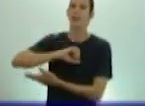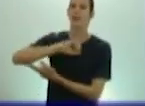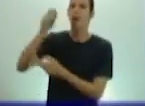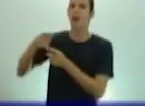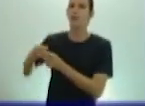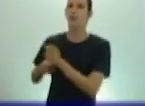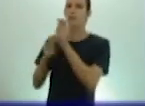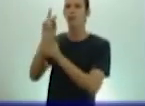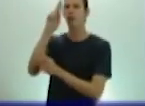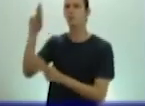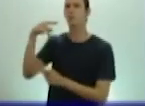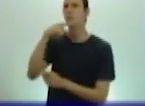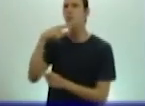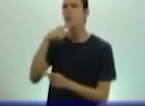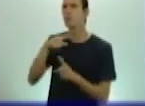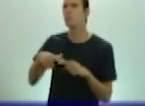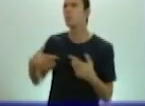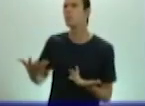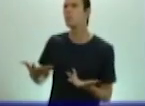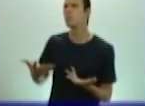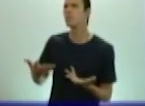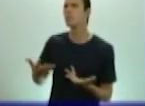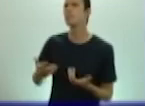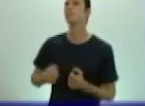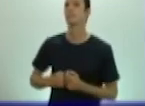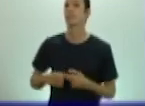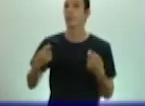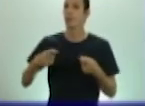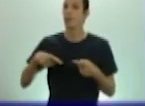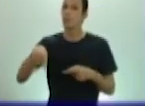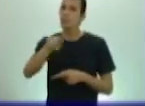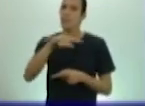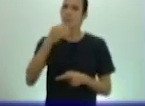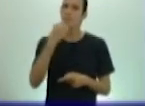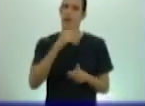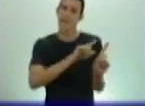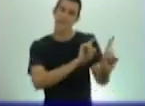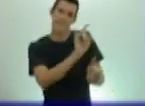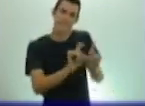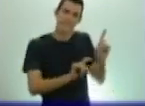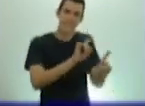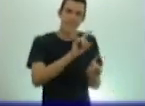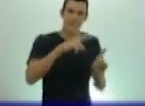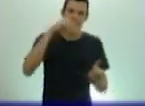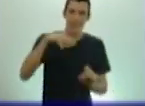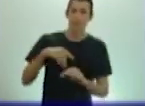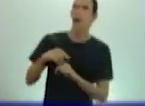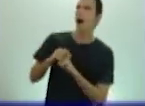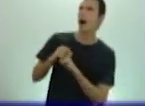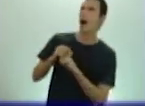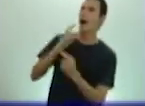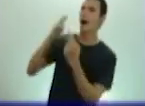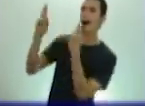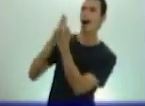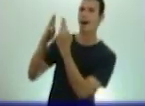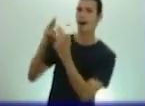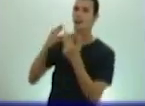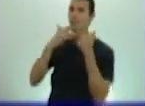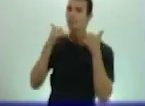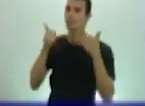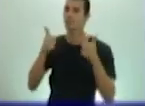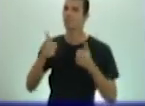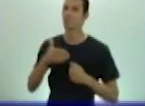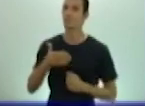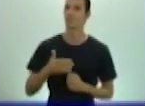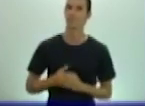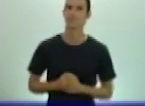usted esté preguntándole al estudiante, bueno, ¿y qué trascendencia tuvo también esa revolución de octubre? ¿Acaso quedó